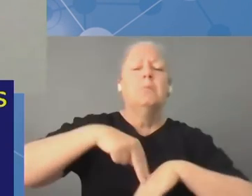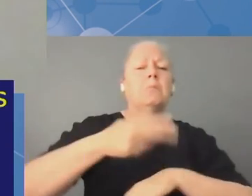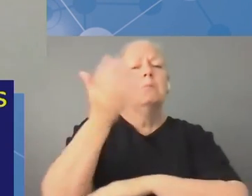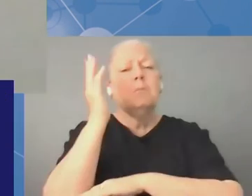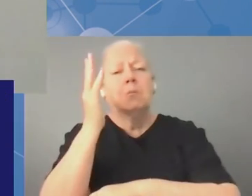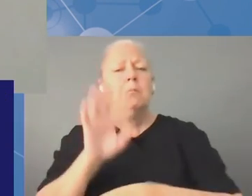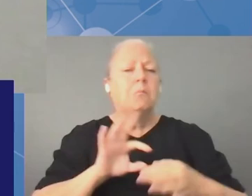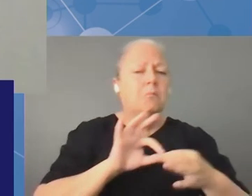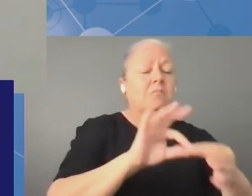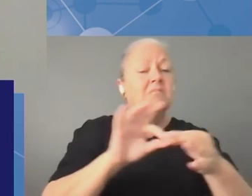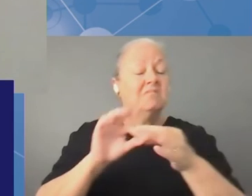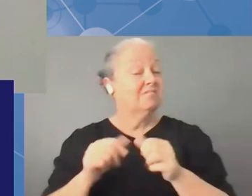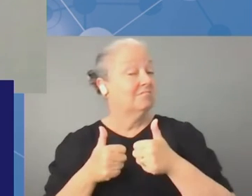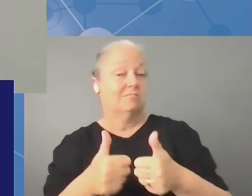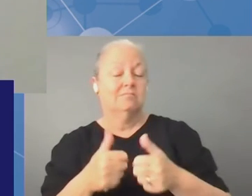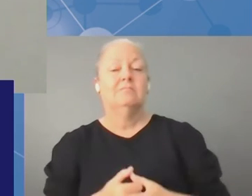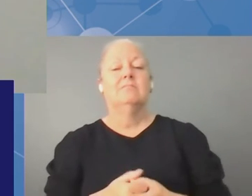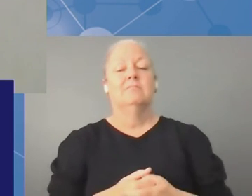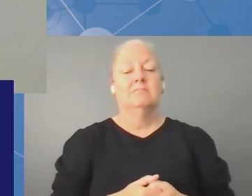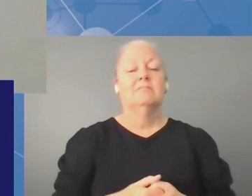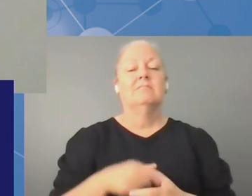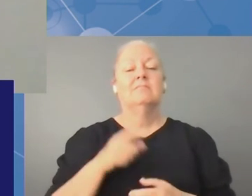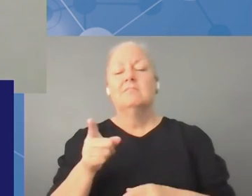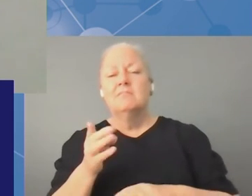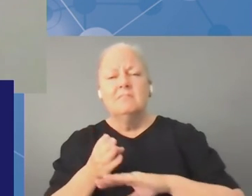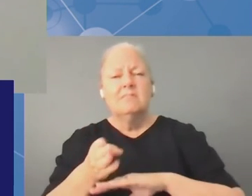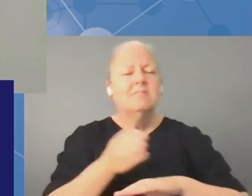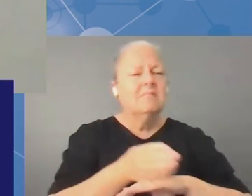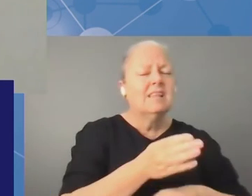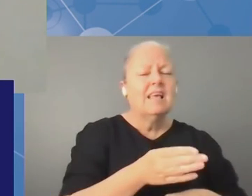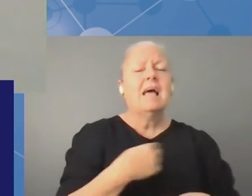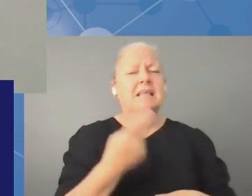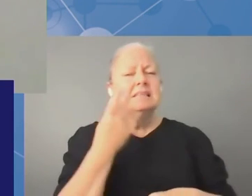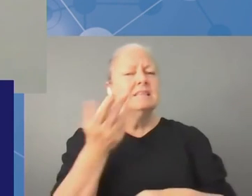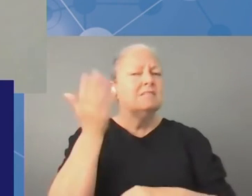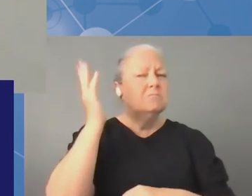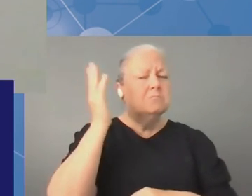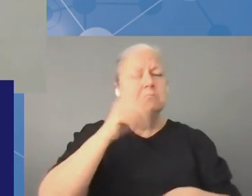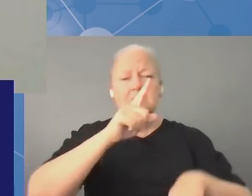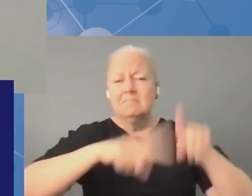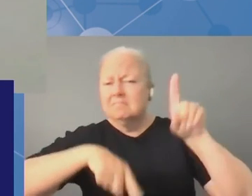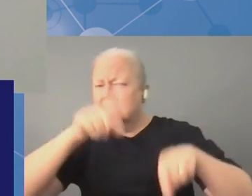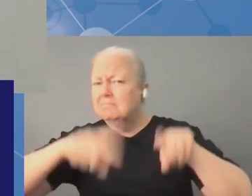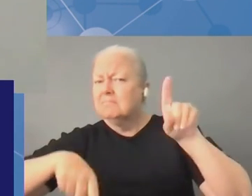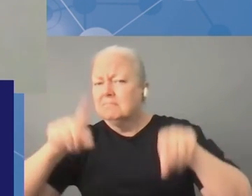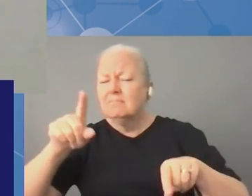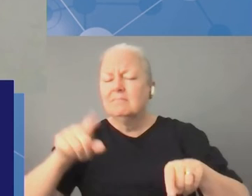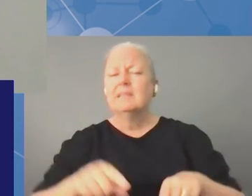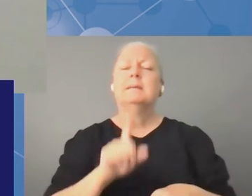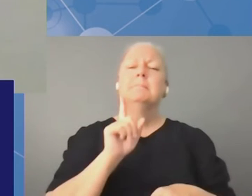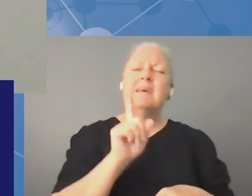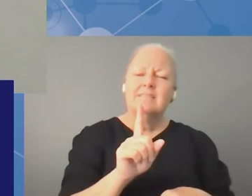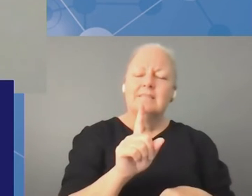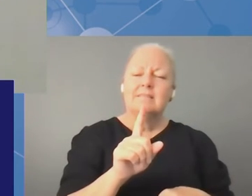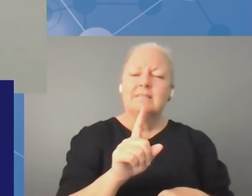las deliberaciones. Este formato híbrido es un formato fantástico que permite a todos los interesados involucrarse en